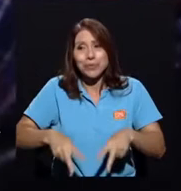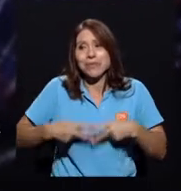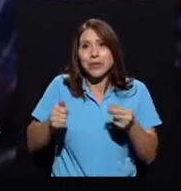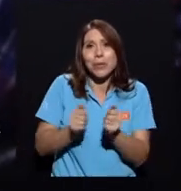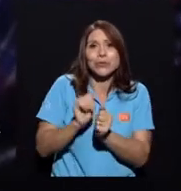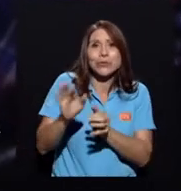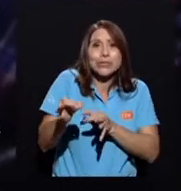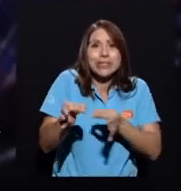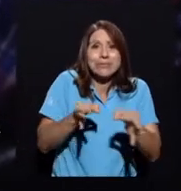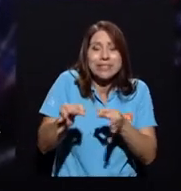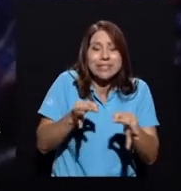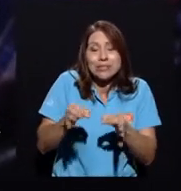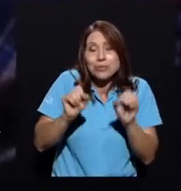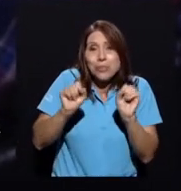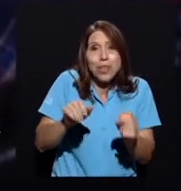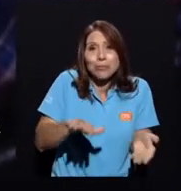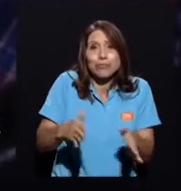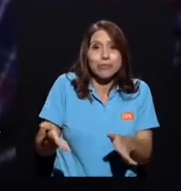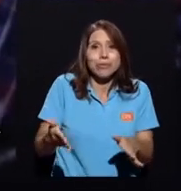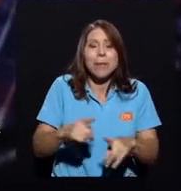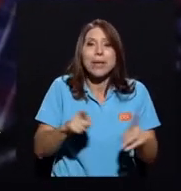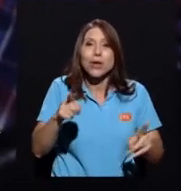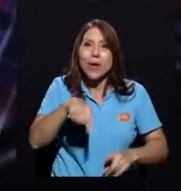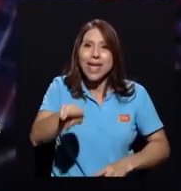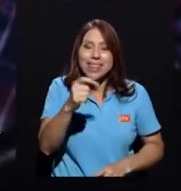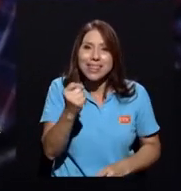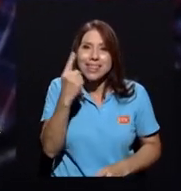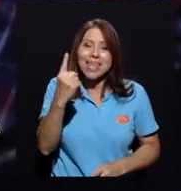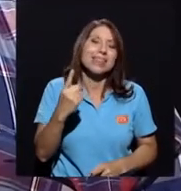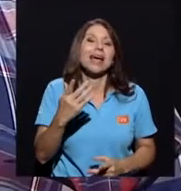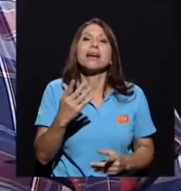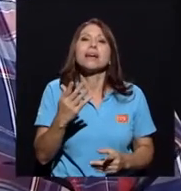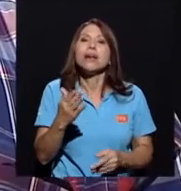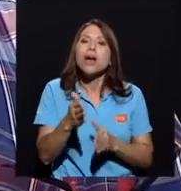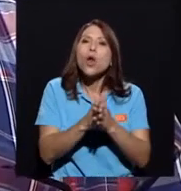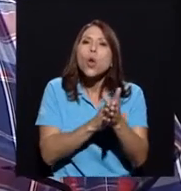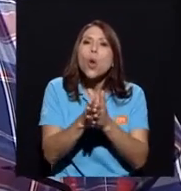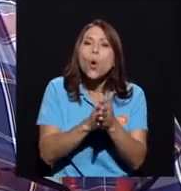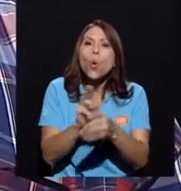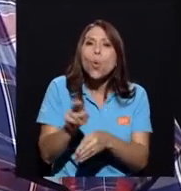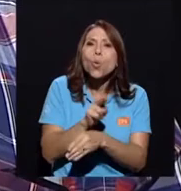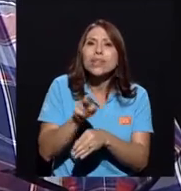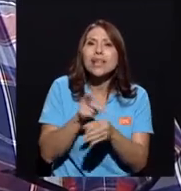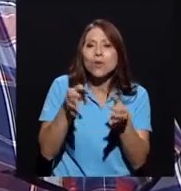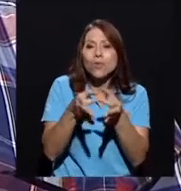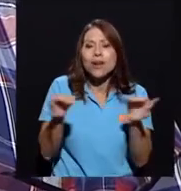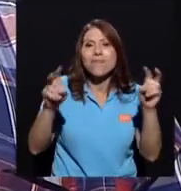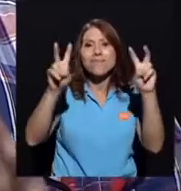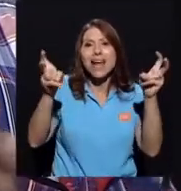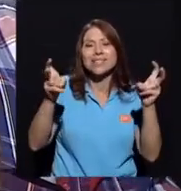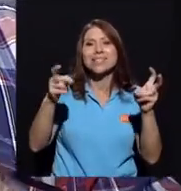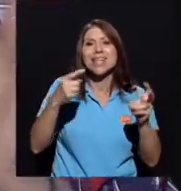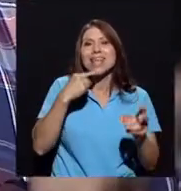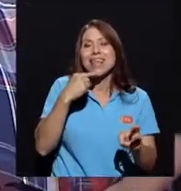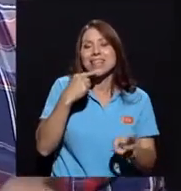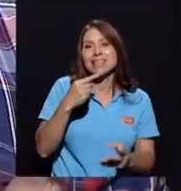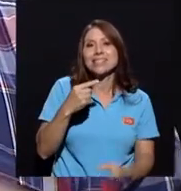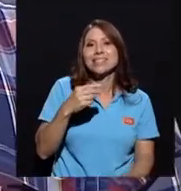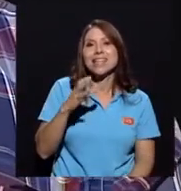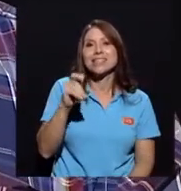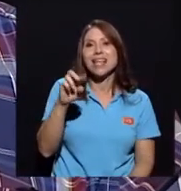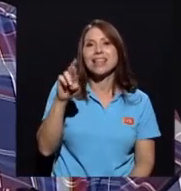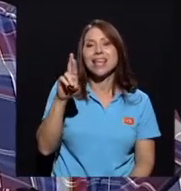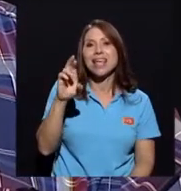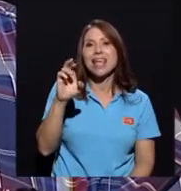y un poco que entiendan lo útil que es esa frasecita el setter is park y busques supongamos todo lo